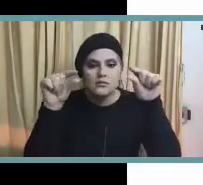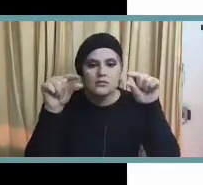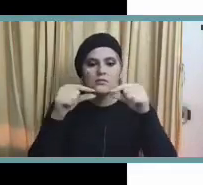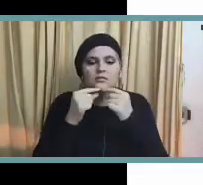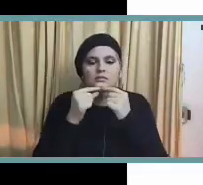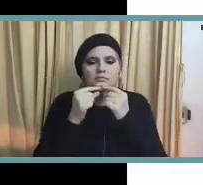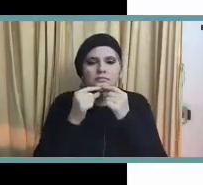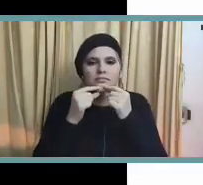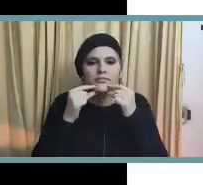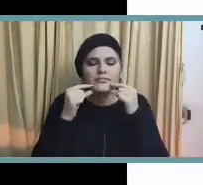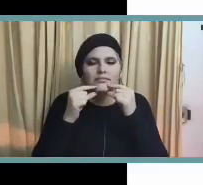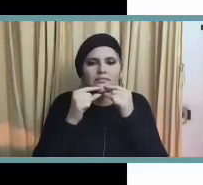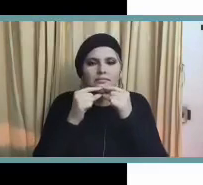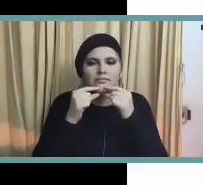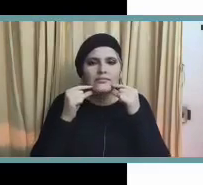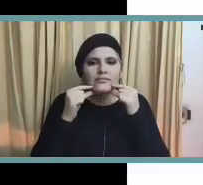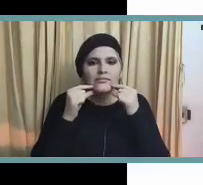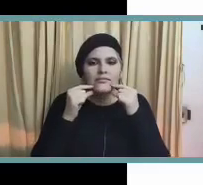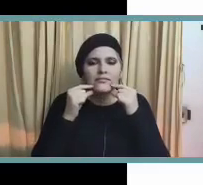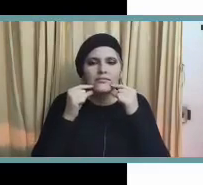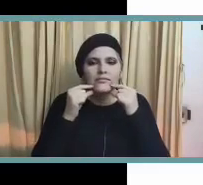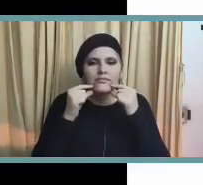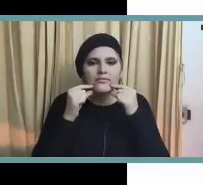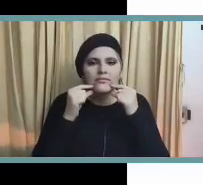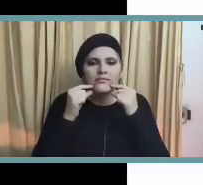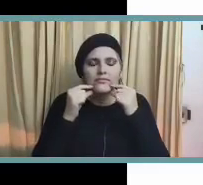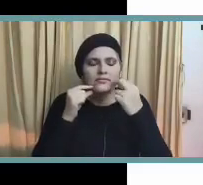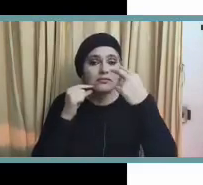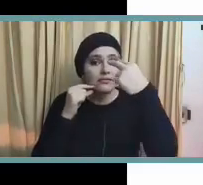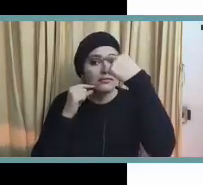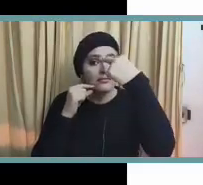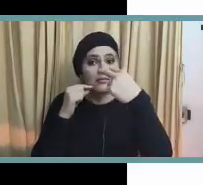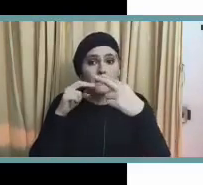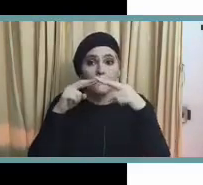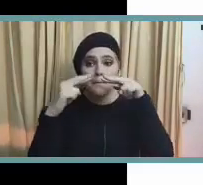ejemplo, u otras partes que no fueran hacia los ojos.